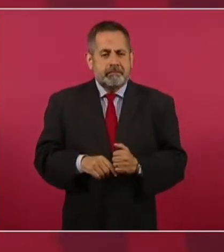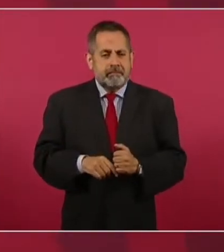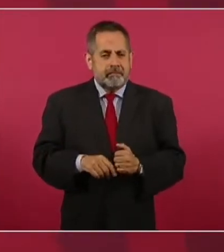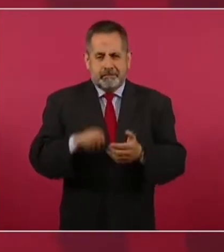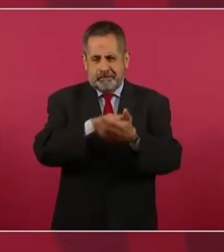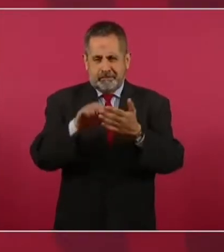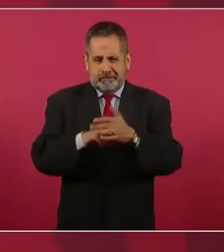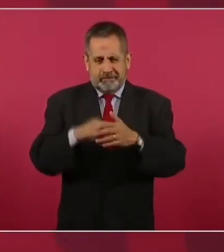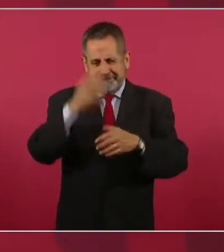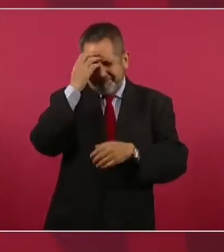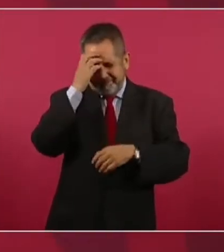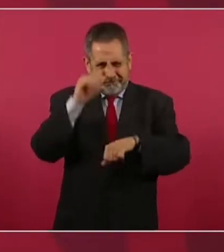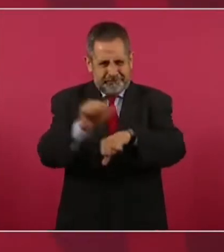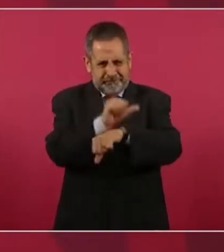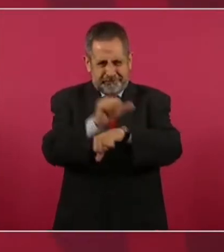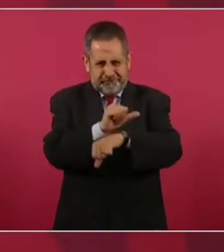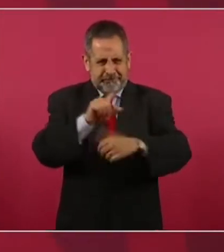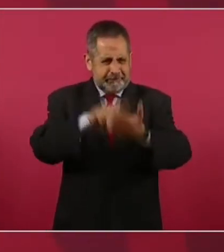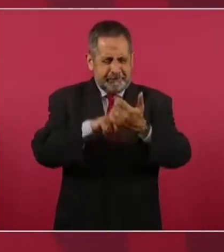un carro que se calienta,